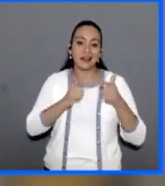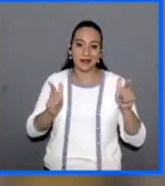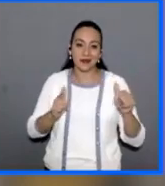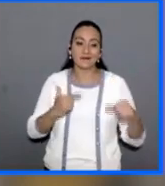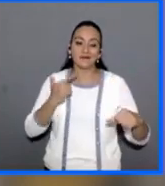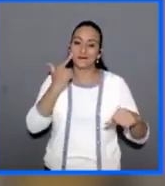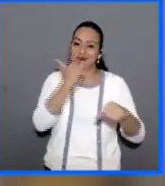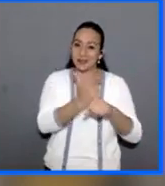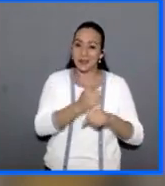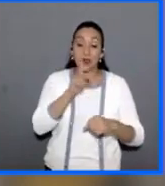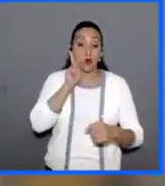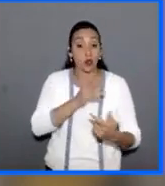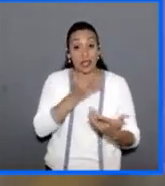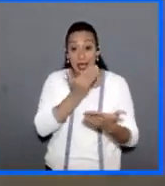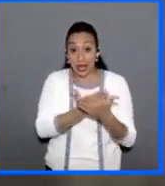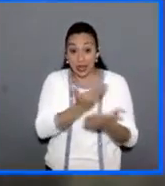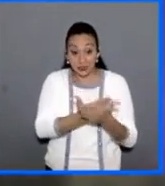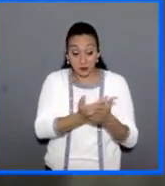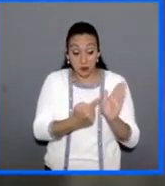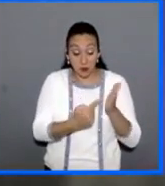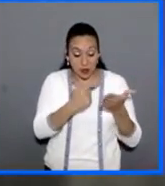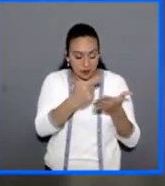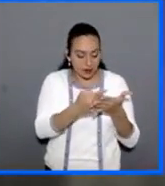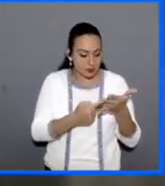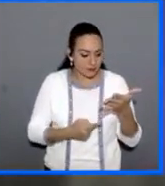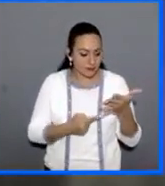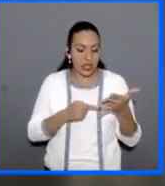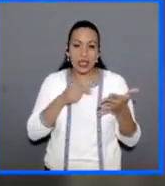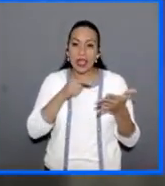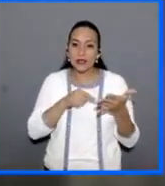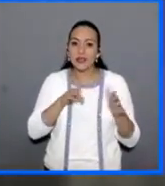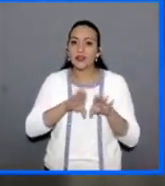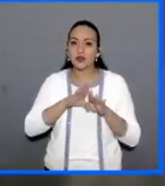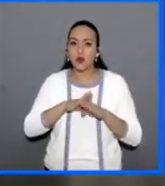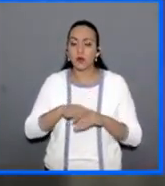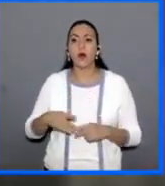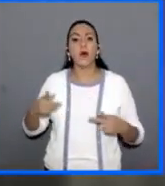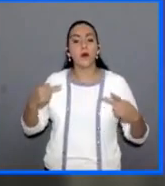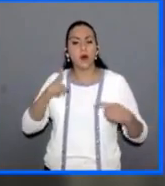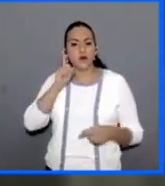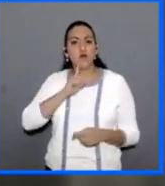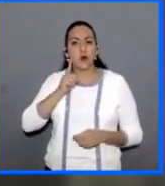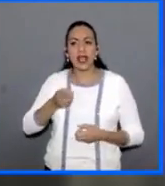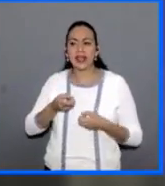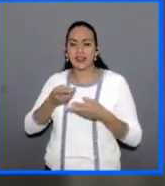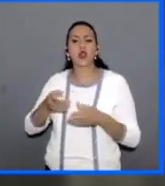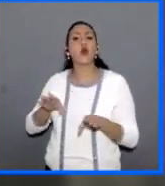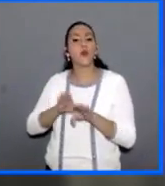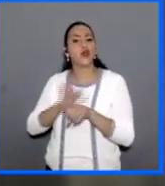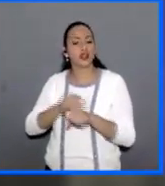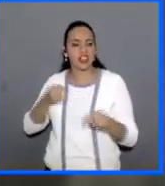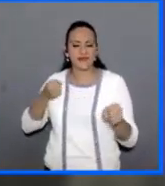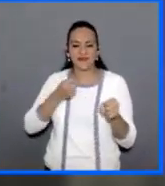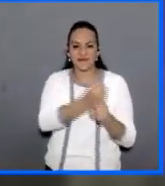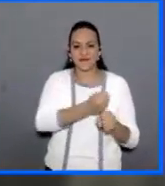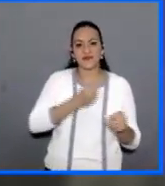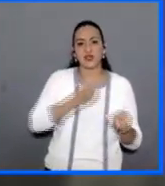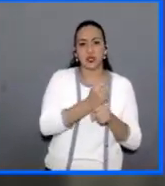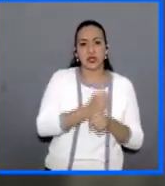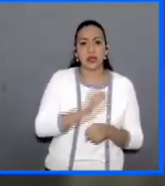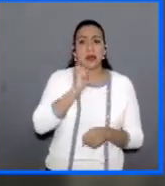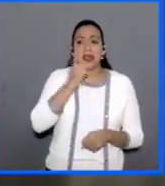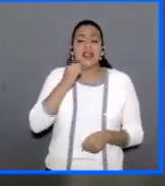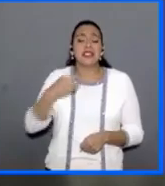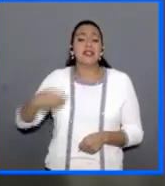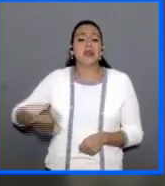pruebas con las que fue procesada fueron obtenidas bajo tortura y, en consecuencia, eran ilegales. Personal de la Defensoría